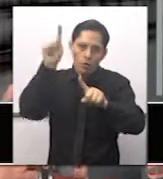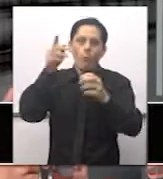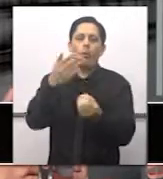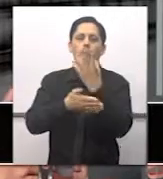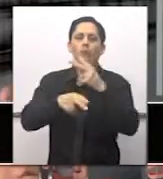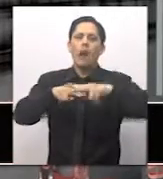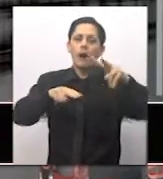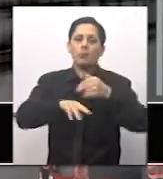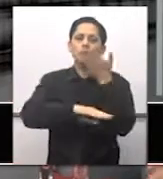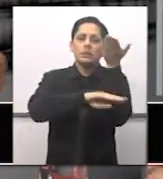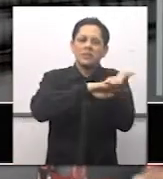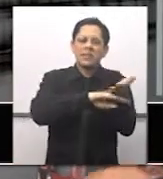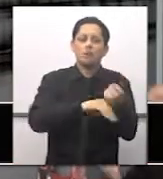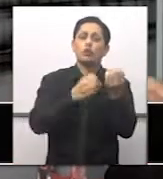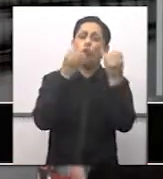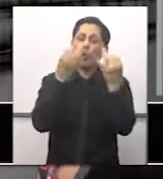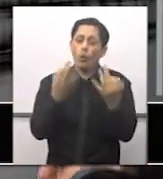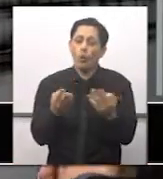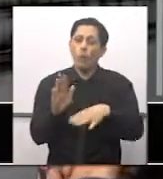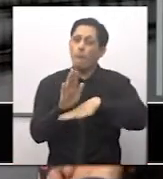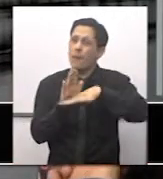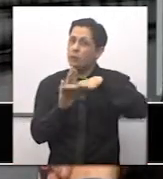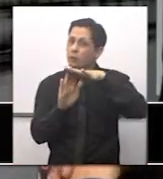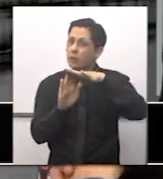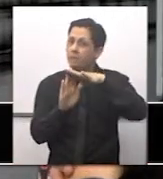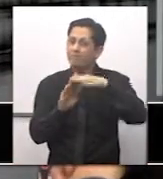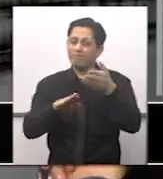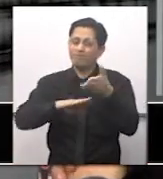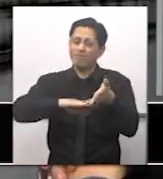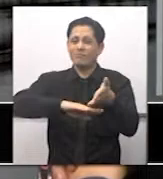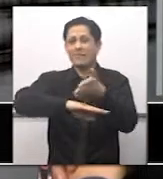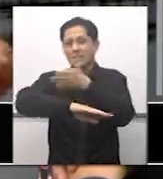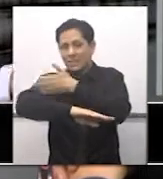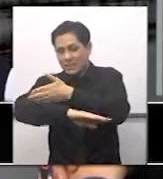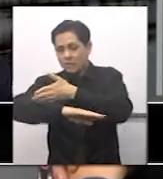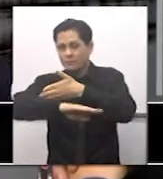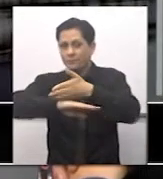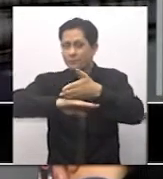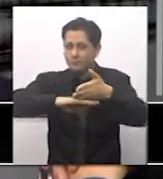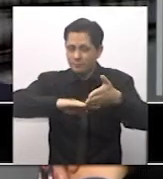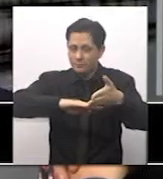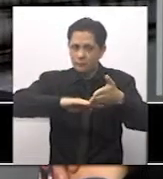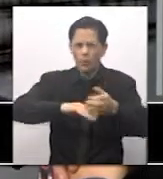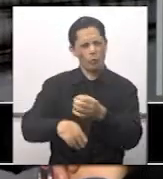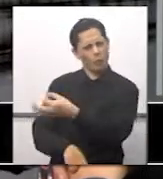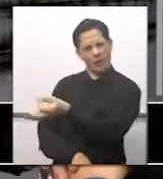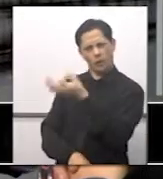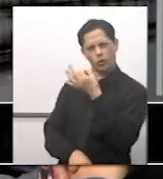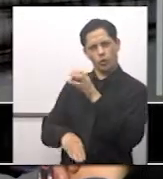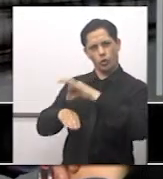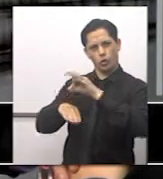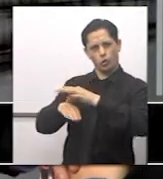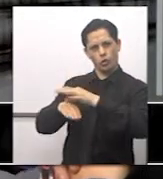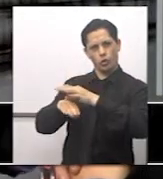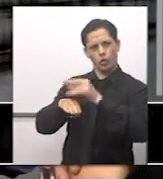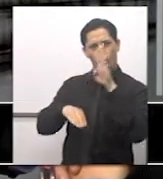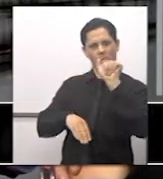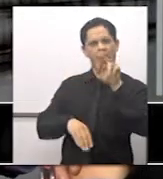Primero, retraso y costos mayores. Solo para que el doctor Vertesi se le olvidó un tema. Hace 8 años atrás,